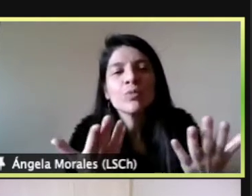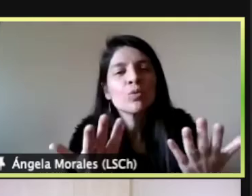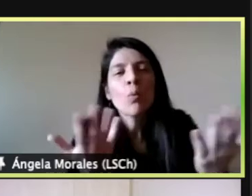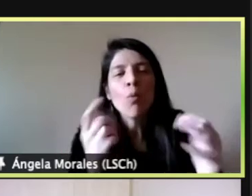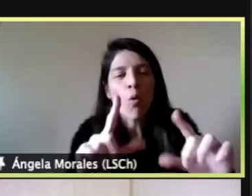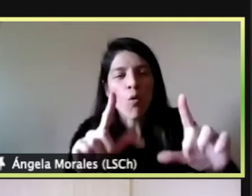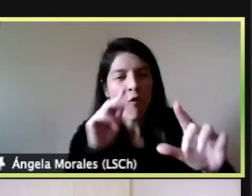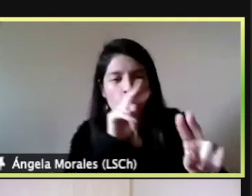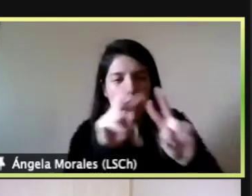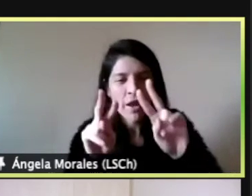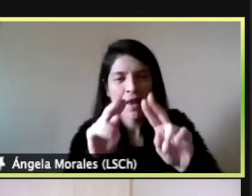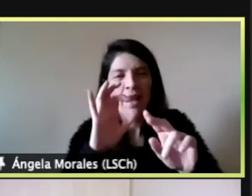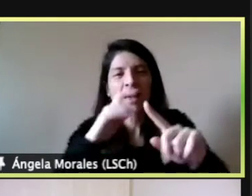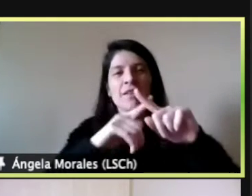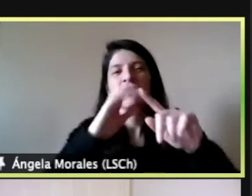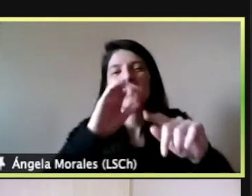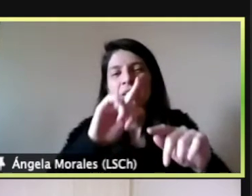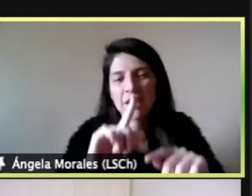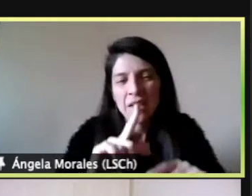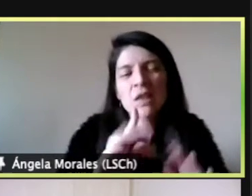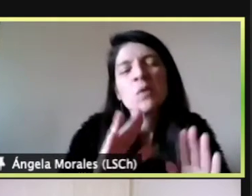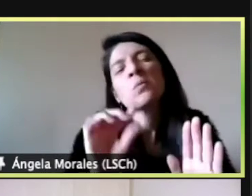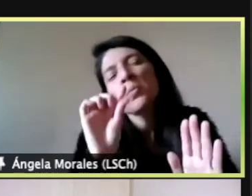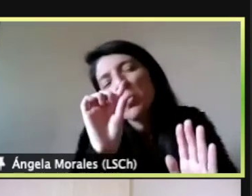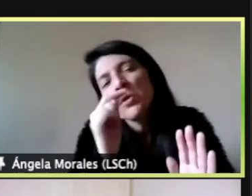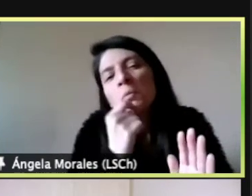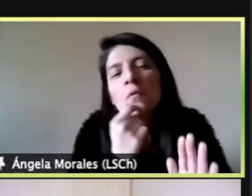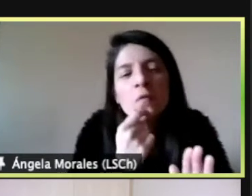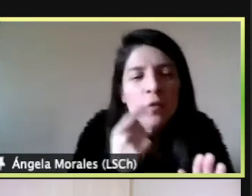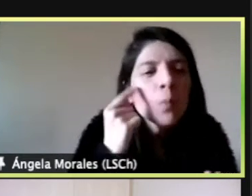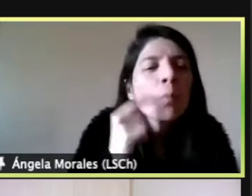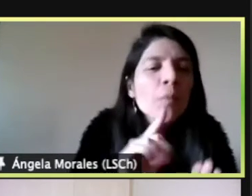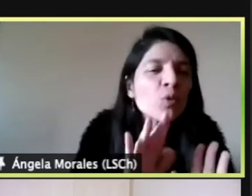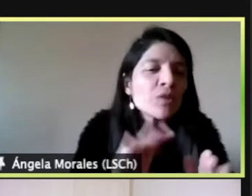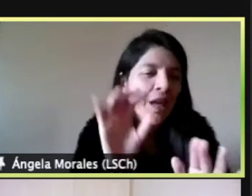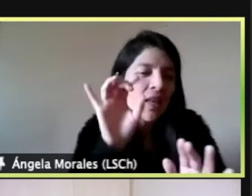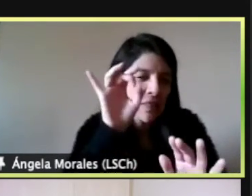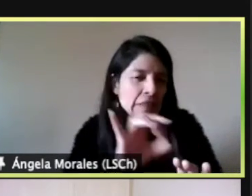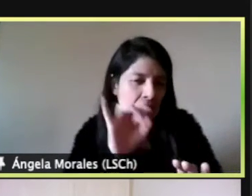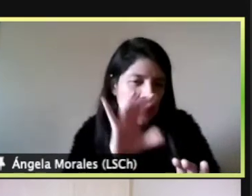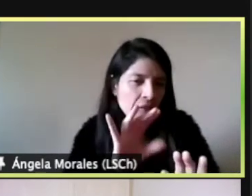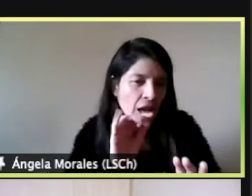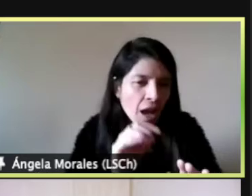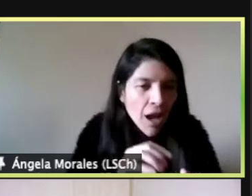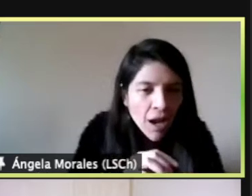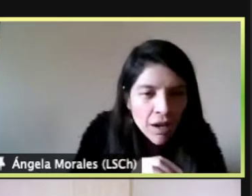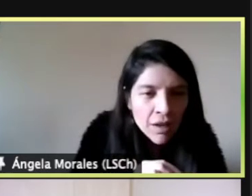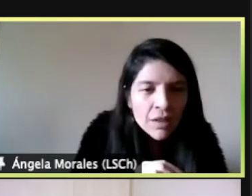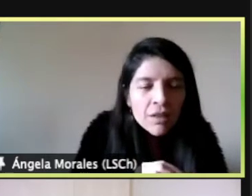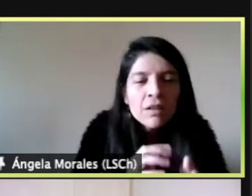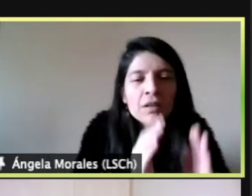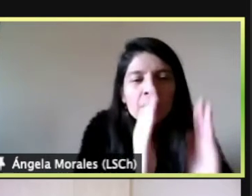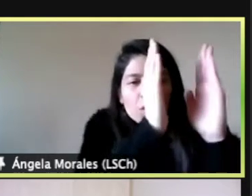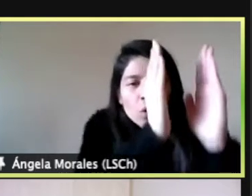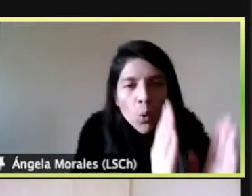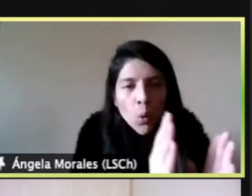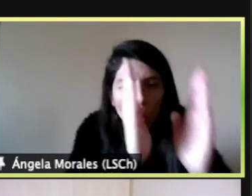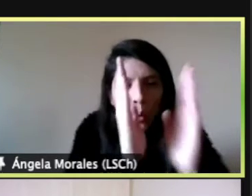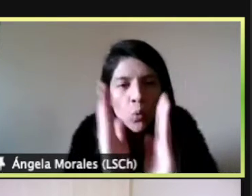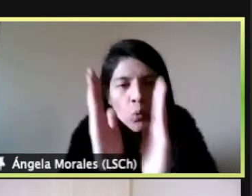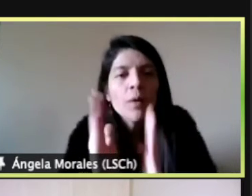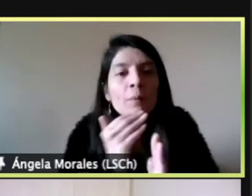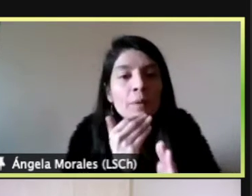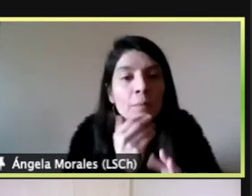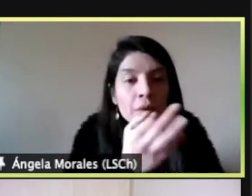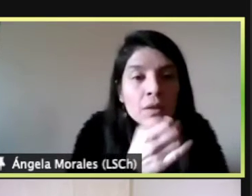poco más feito, pero se alcanza a distinguir que es toda una sola columna. Acá me dice que yo puedo separar los tipos de los